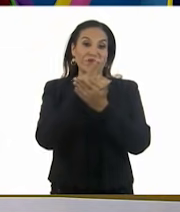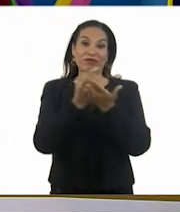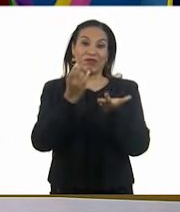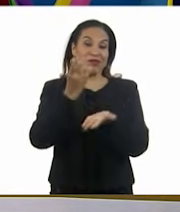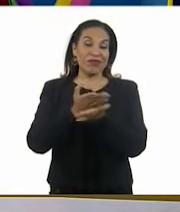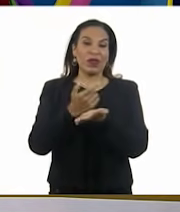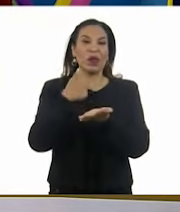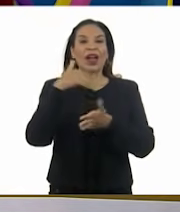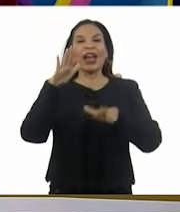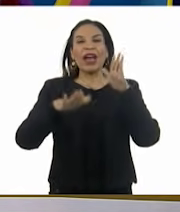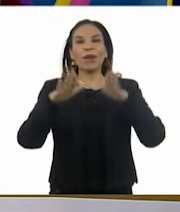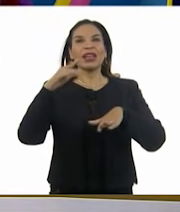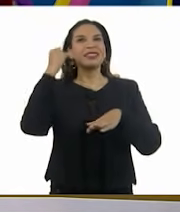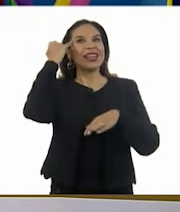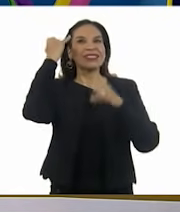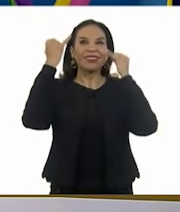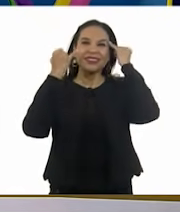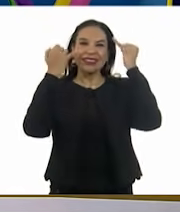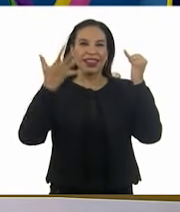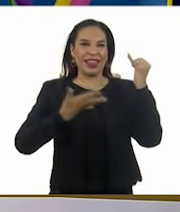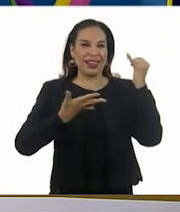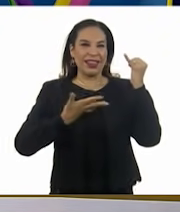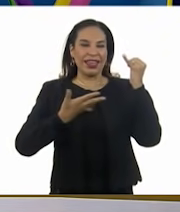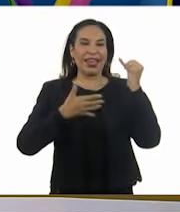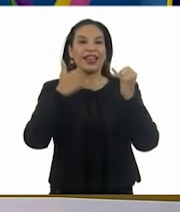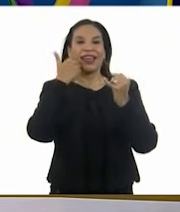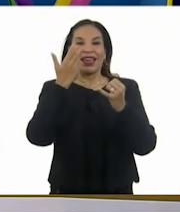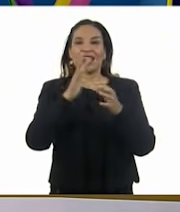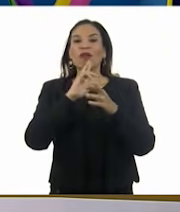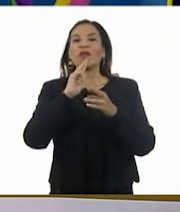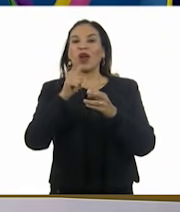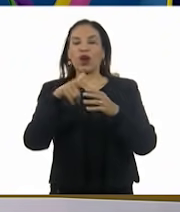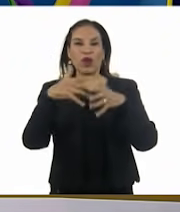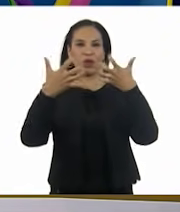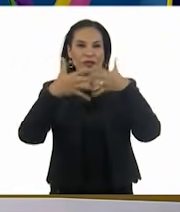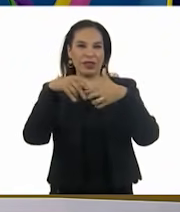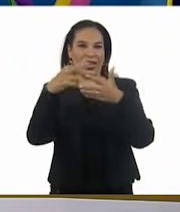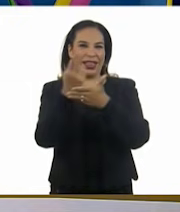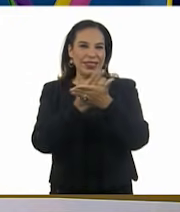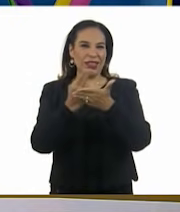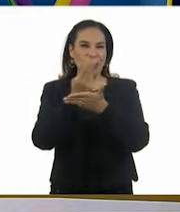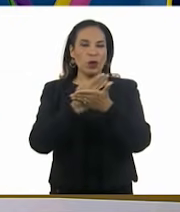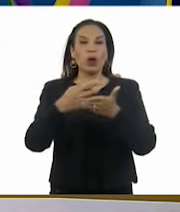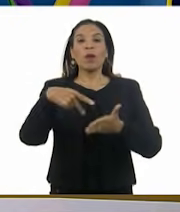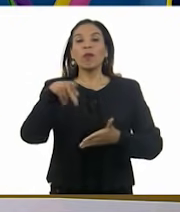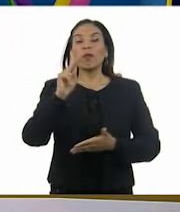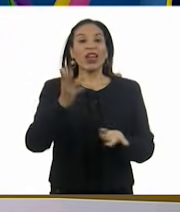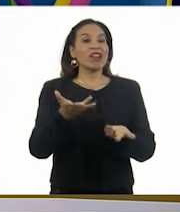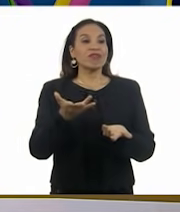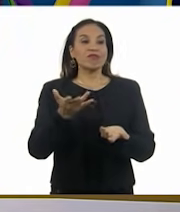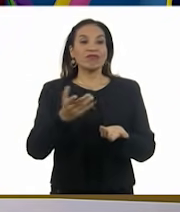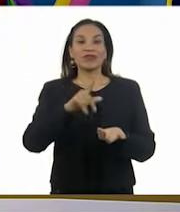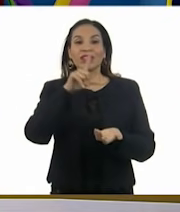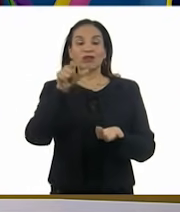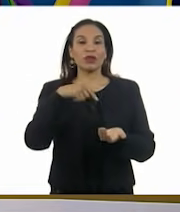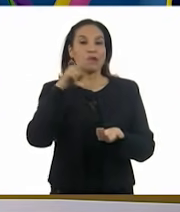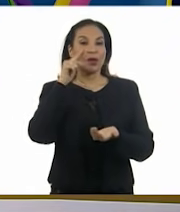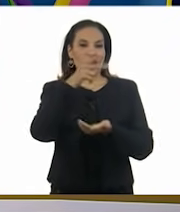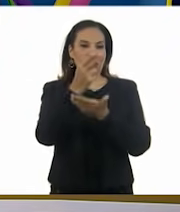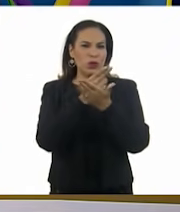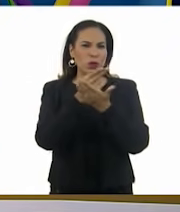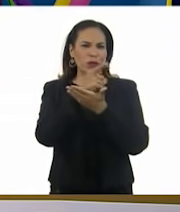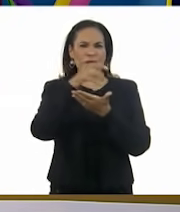Y yo a veces tenía ideas que podían mejorar o funcionar aquí en el dibujo, pero luego veía que tú